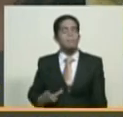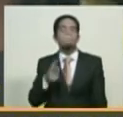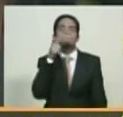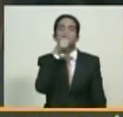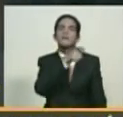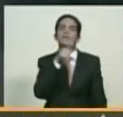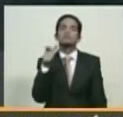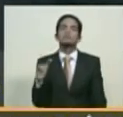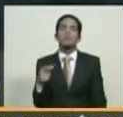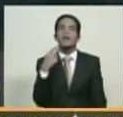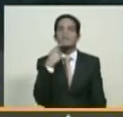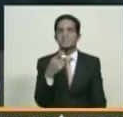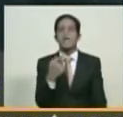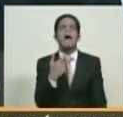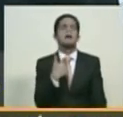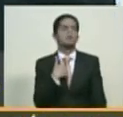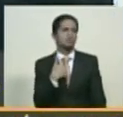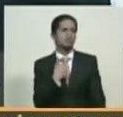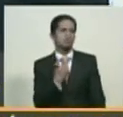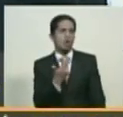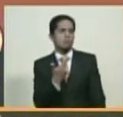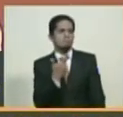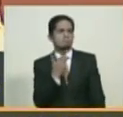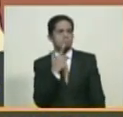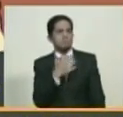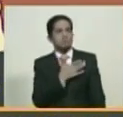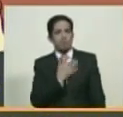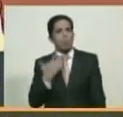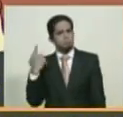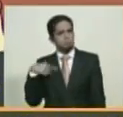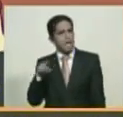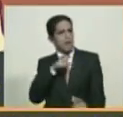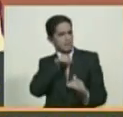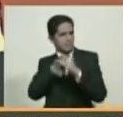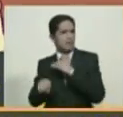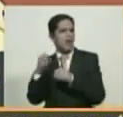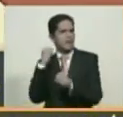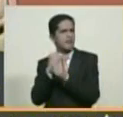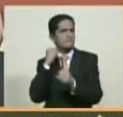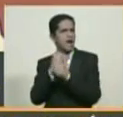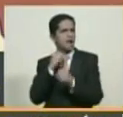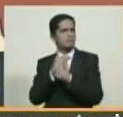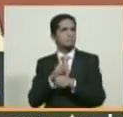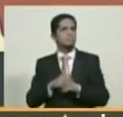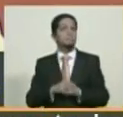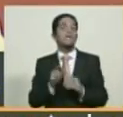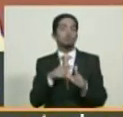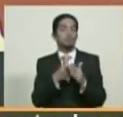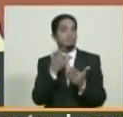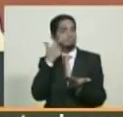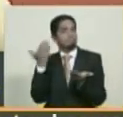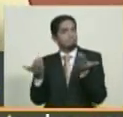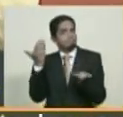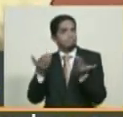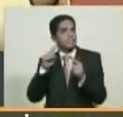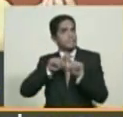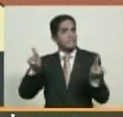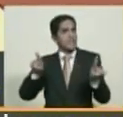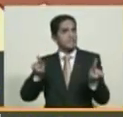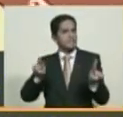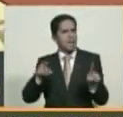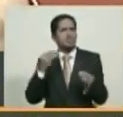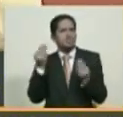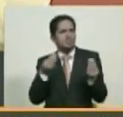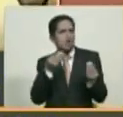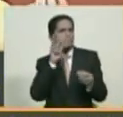privados diciendo tengo tantos números de puestos para ofrecer a estos hermanos que han regresado al país. Así que esa es la diferencia del abordaje. ¿Cómo lo aborda el